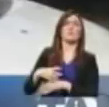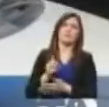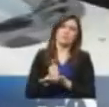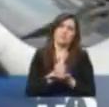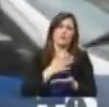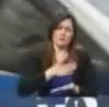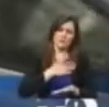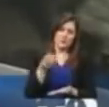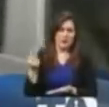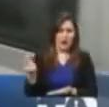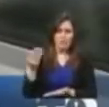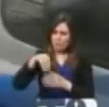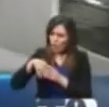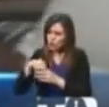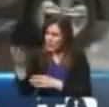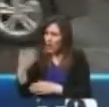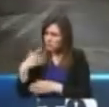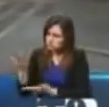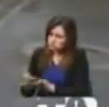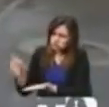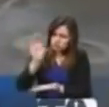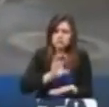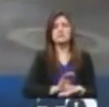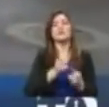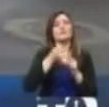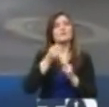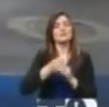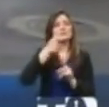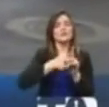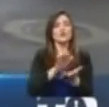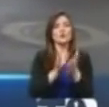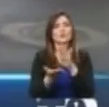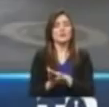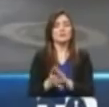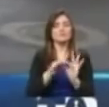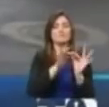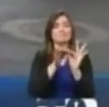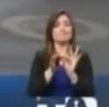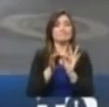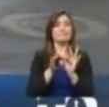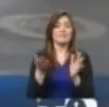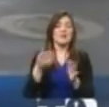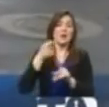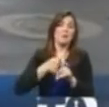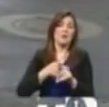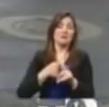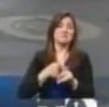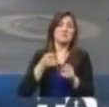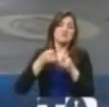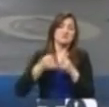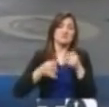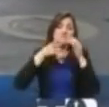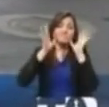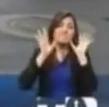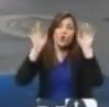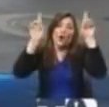que consiga ya los recursos, porque se suponía que ya a finales de noviembre estaría arreglado, ahora a finales de diciembre, ojalá no